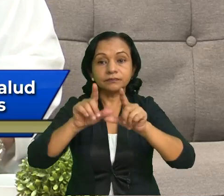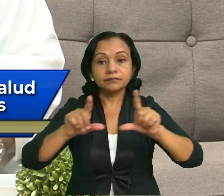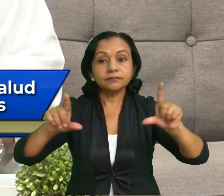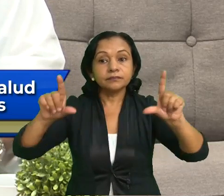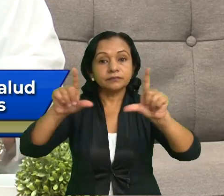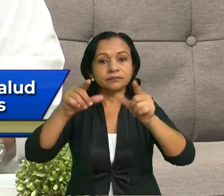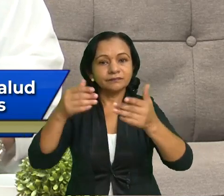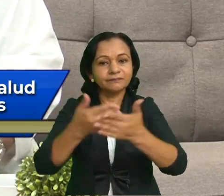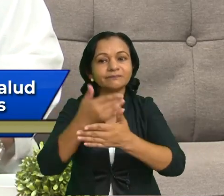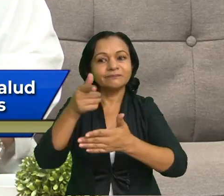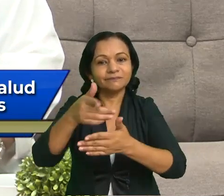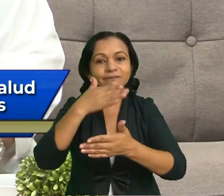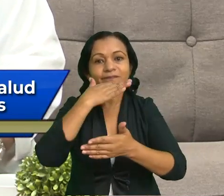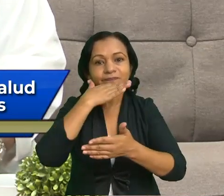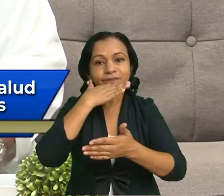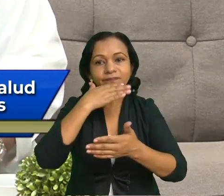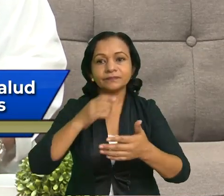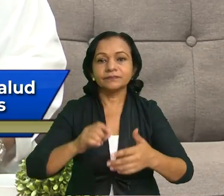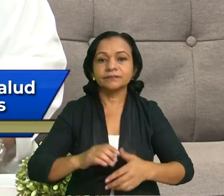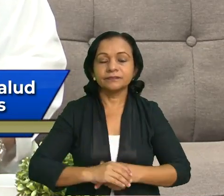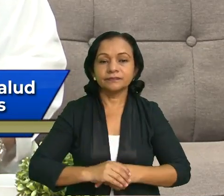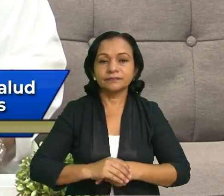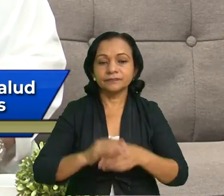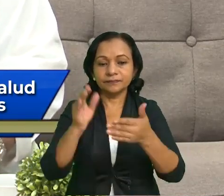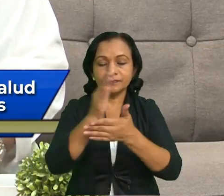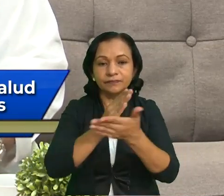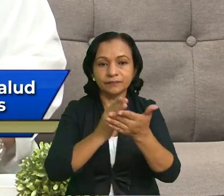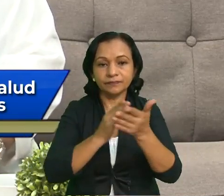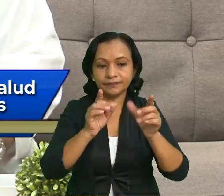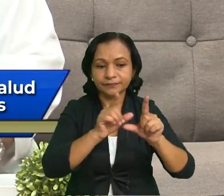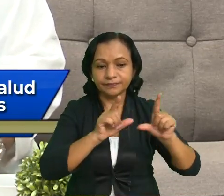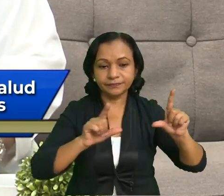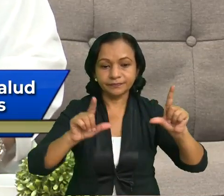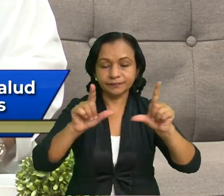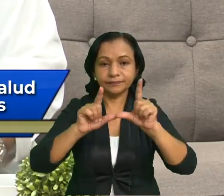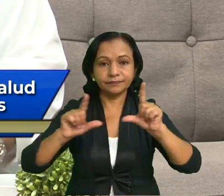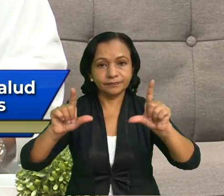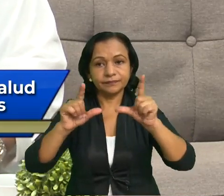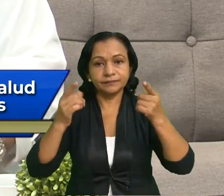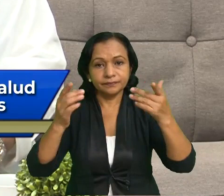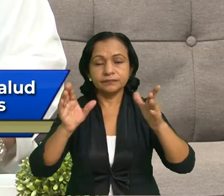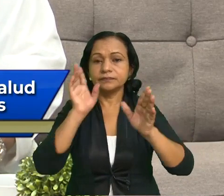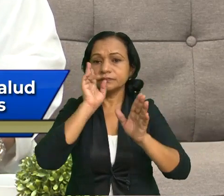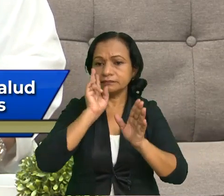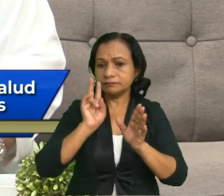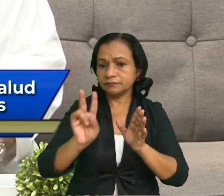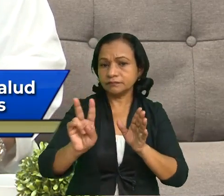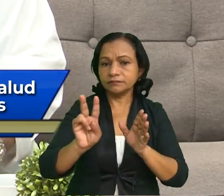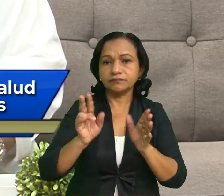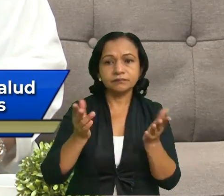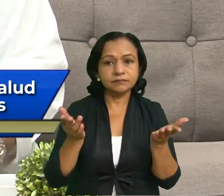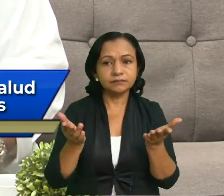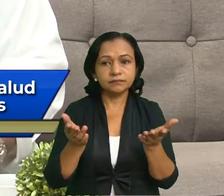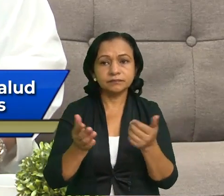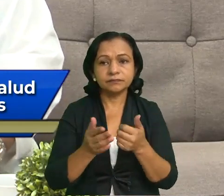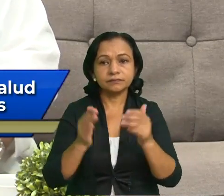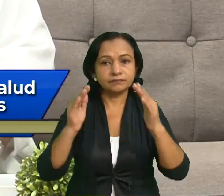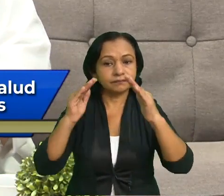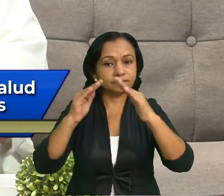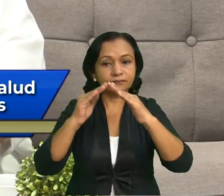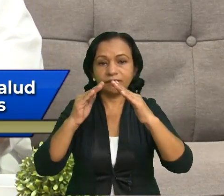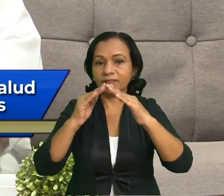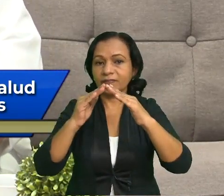tienen esas condiciones algunos territorios que todavía las condiciones y nosotros lo hemos observado y las casas no